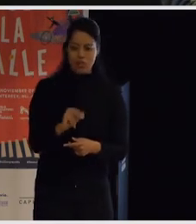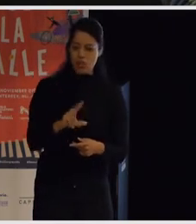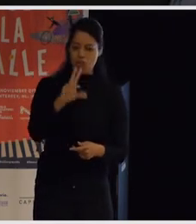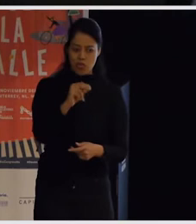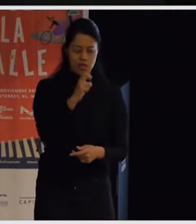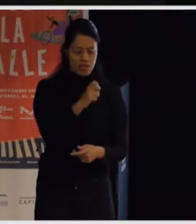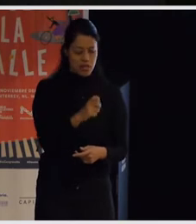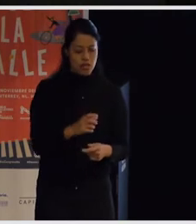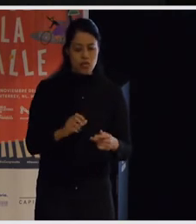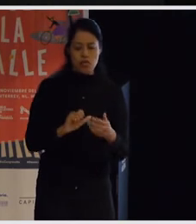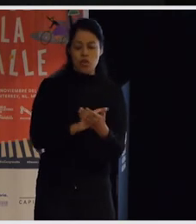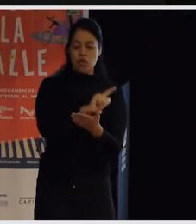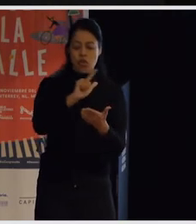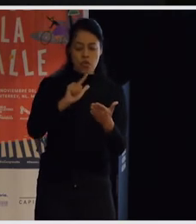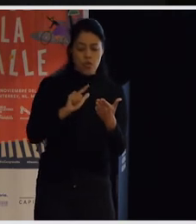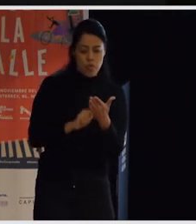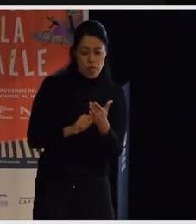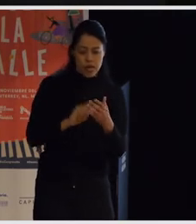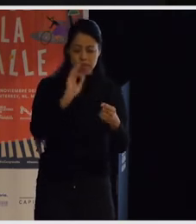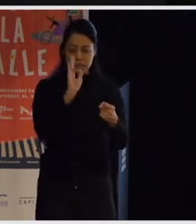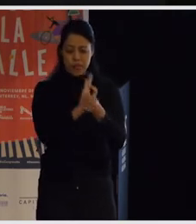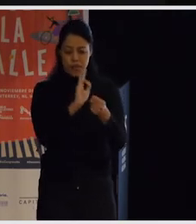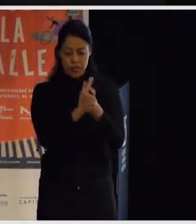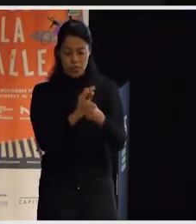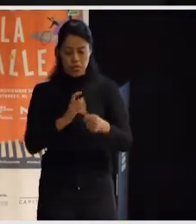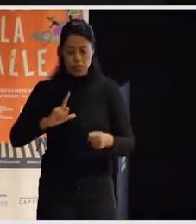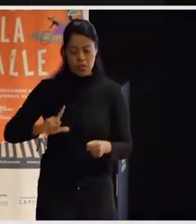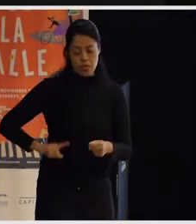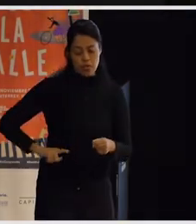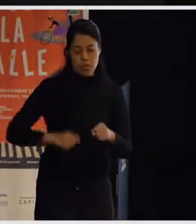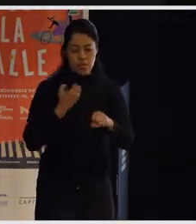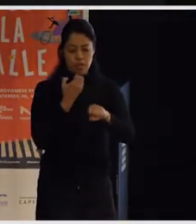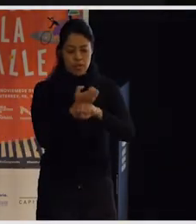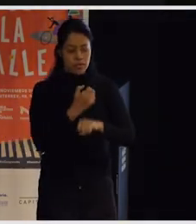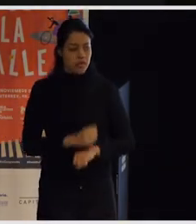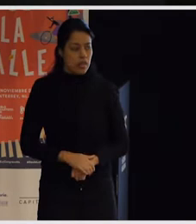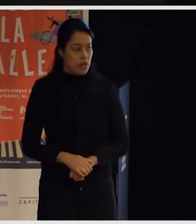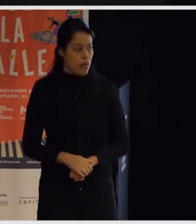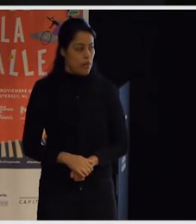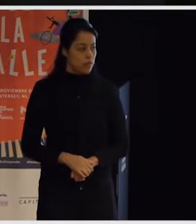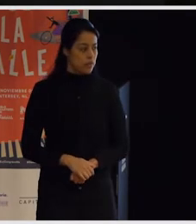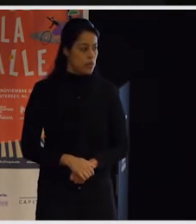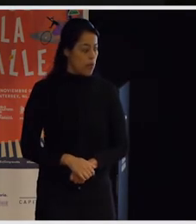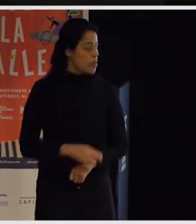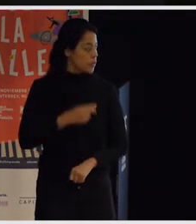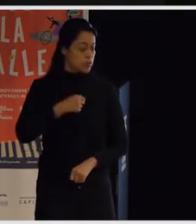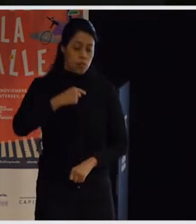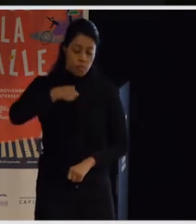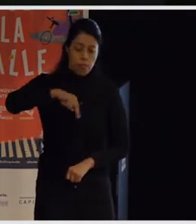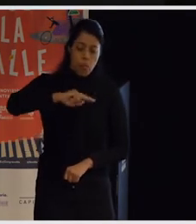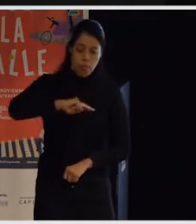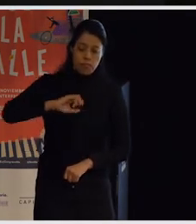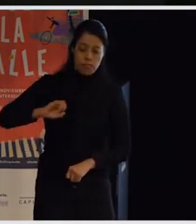cuernavaca no que es son las barrancas y bueno uno como de nuestras premisas en